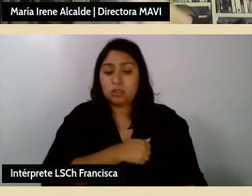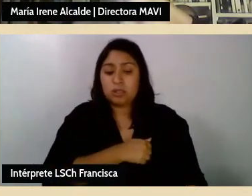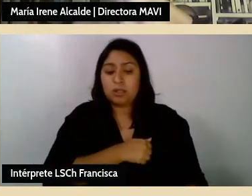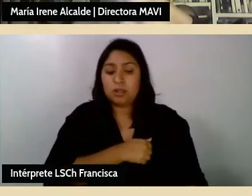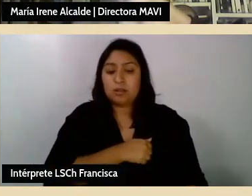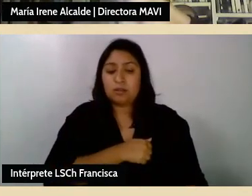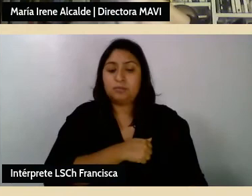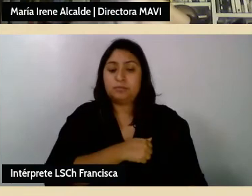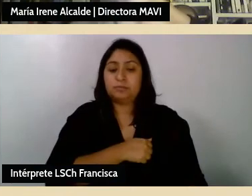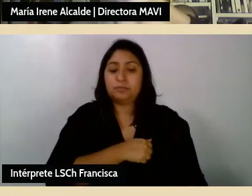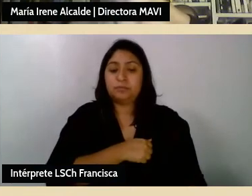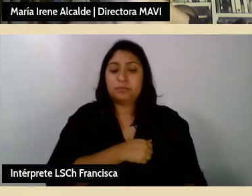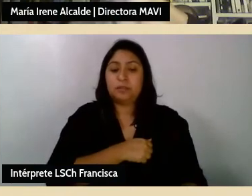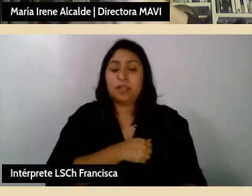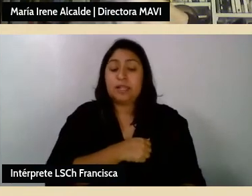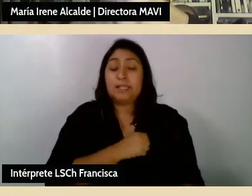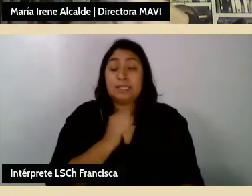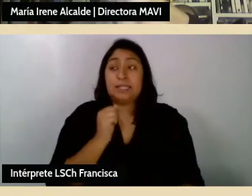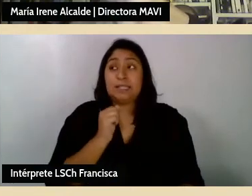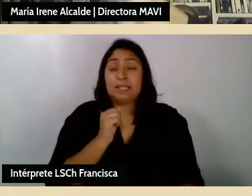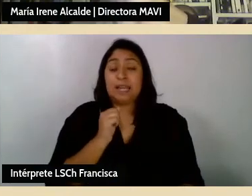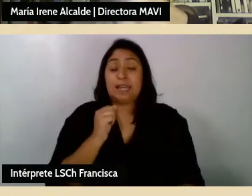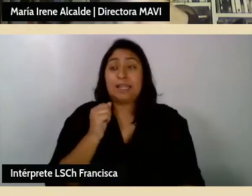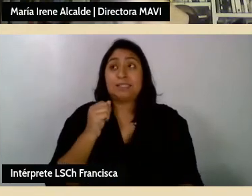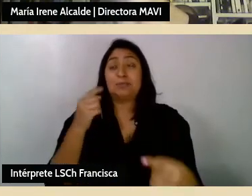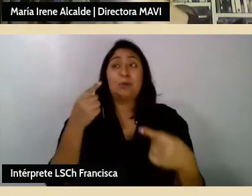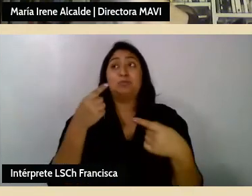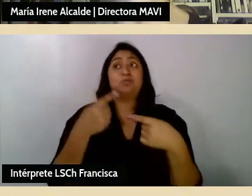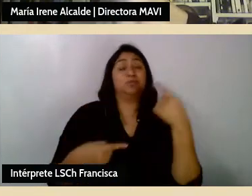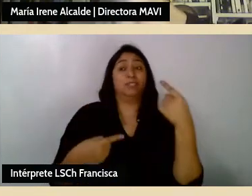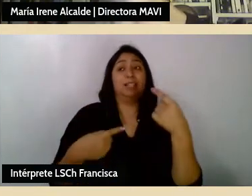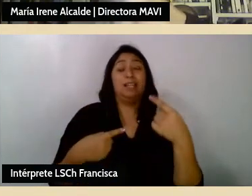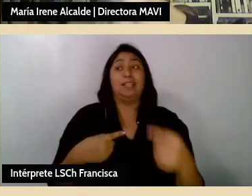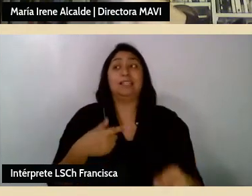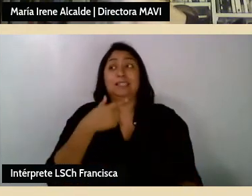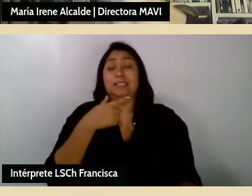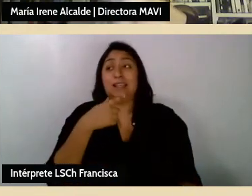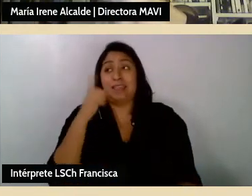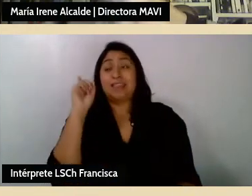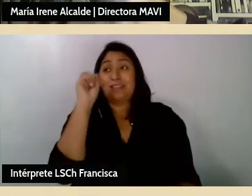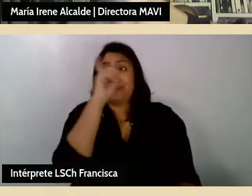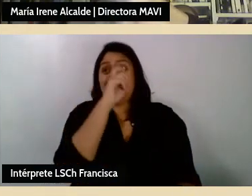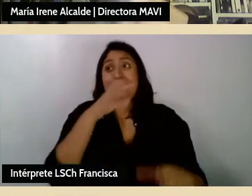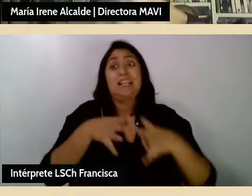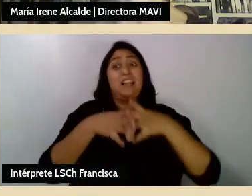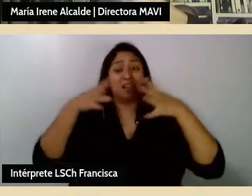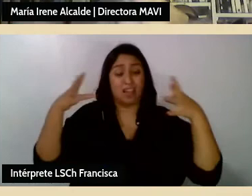por un lado es bien desconcertante, porque es grande la Universidad Católica, ¿no? Entonces,